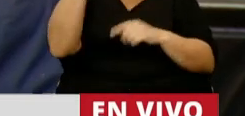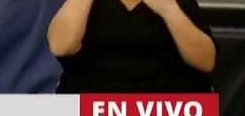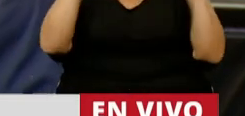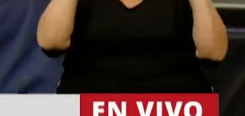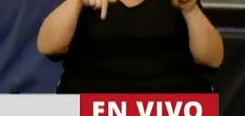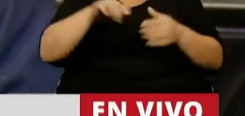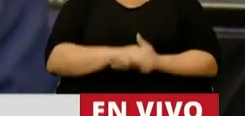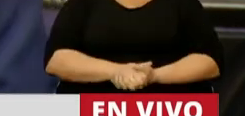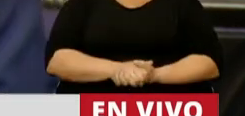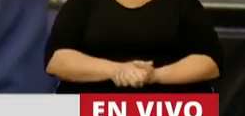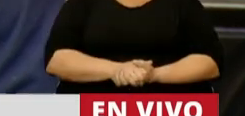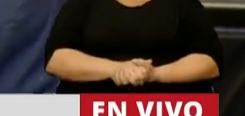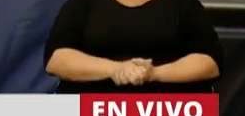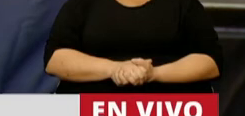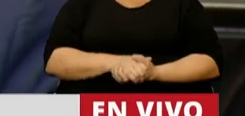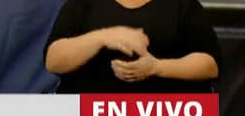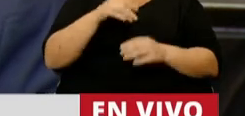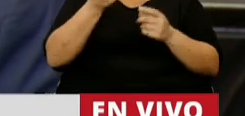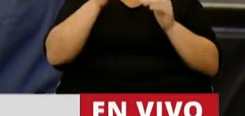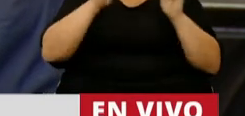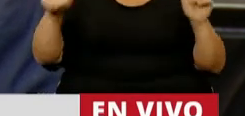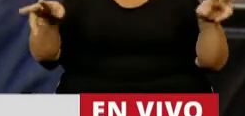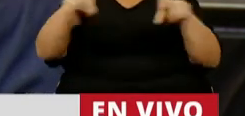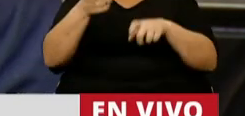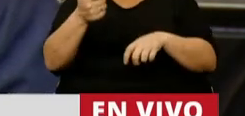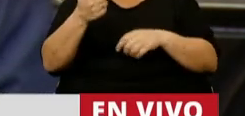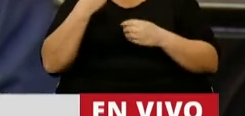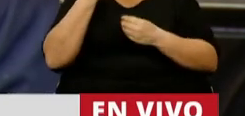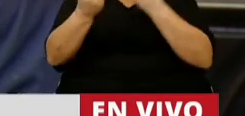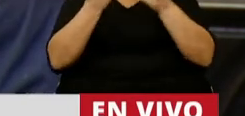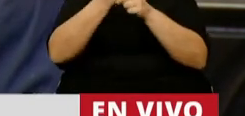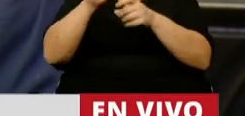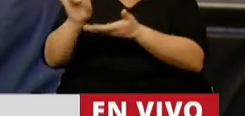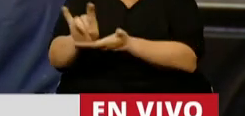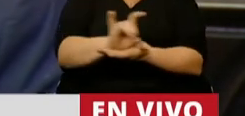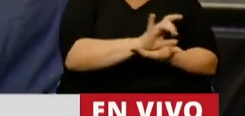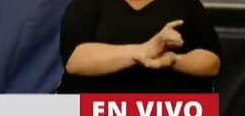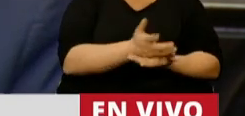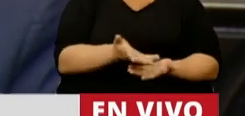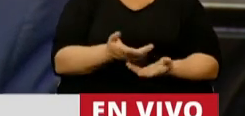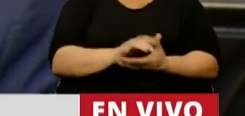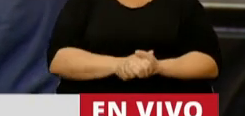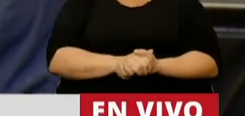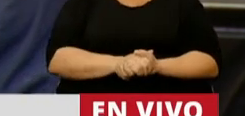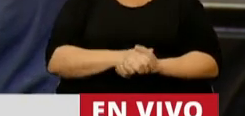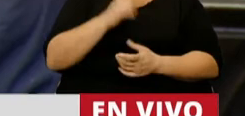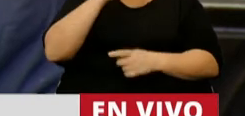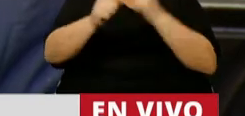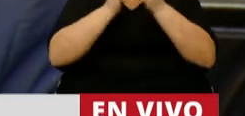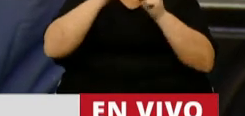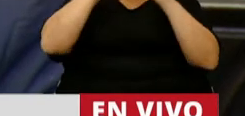inéditas. La recesión, la cantidad de puestos de trabajo que se perdieron, la desaparición de